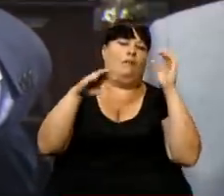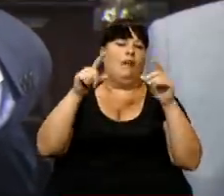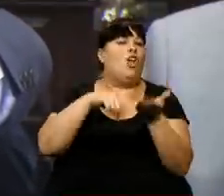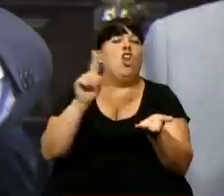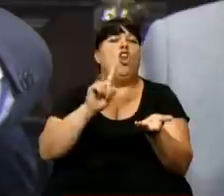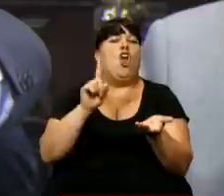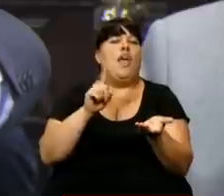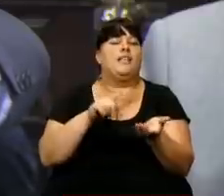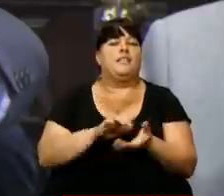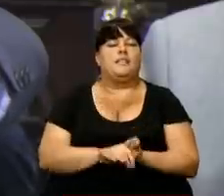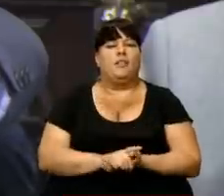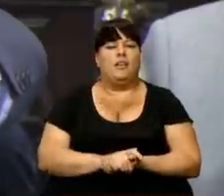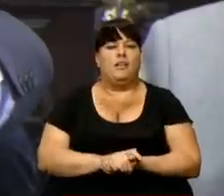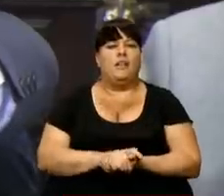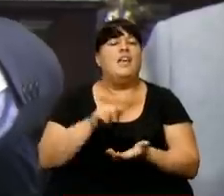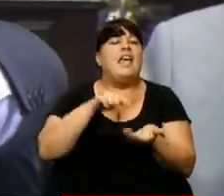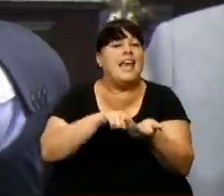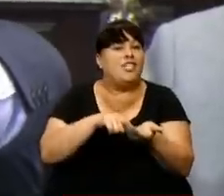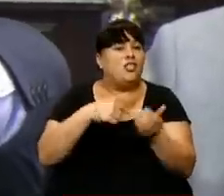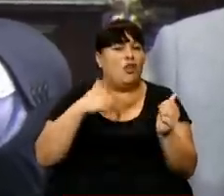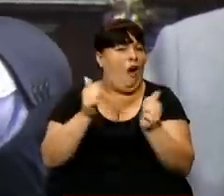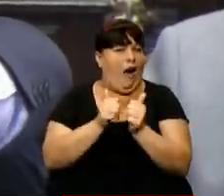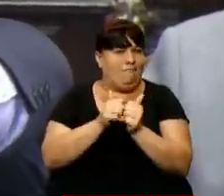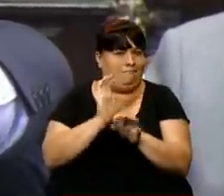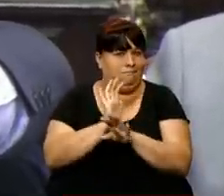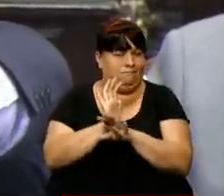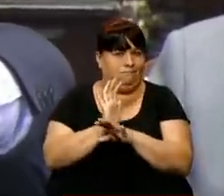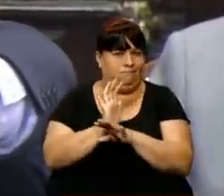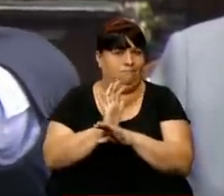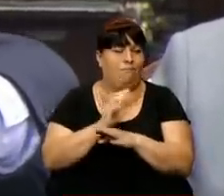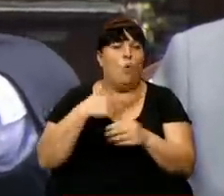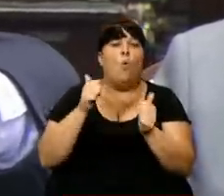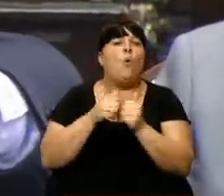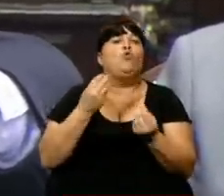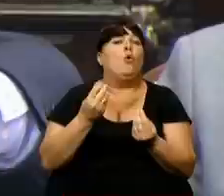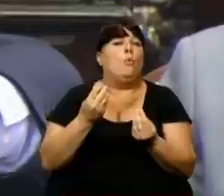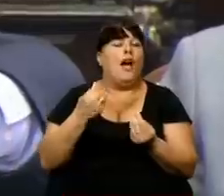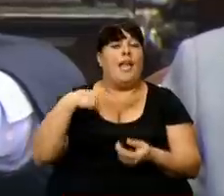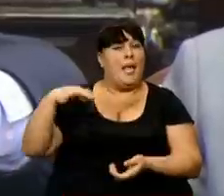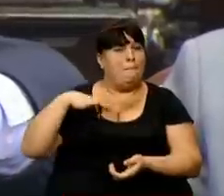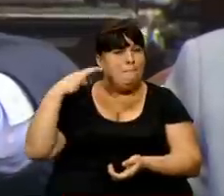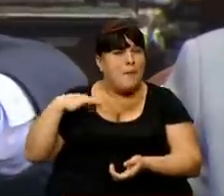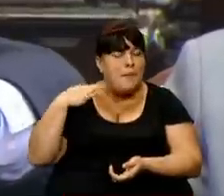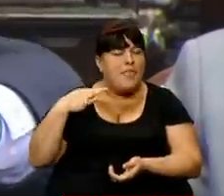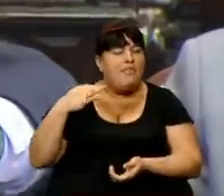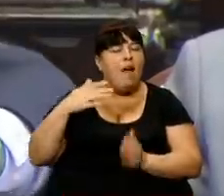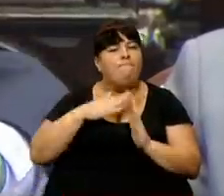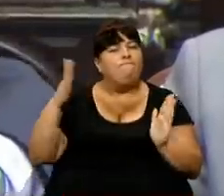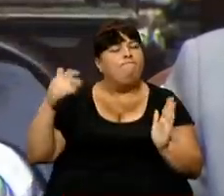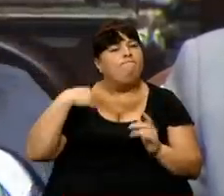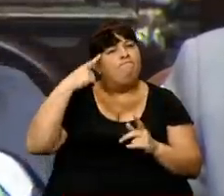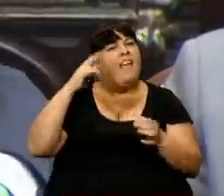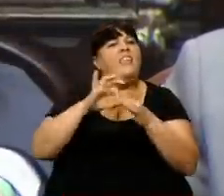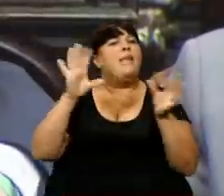no es ningún acto chauvinista. Esto me acompaña porque en mi vida me he convencido de que